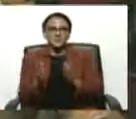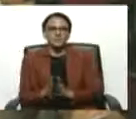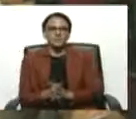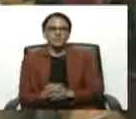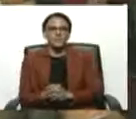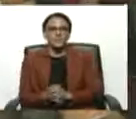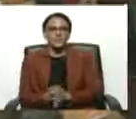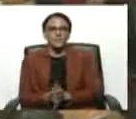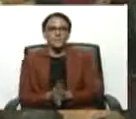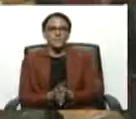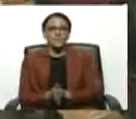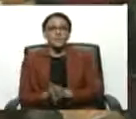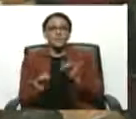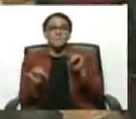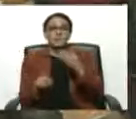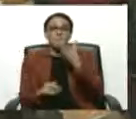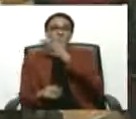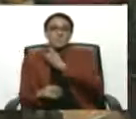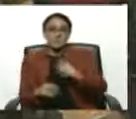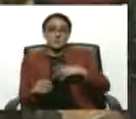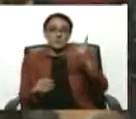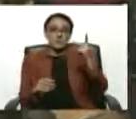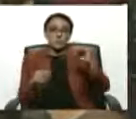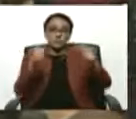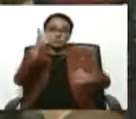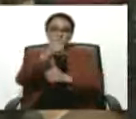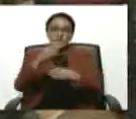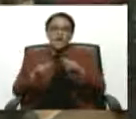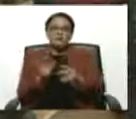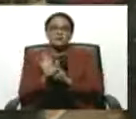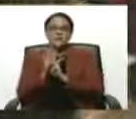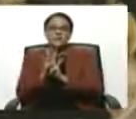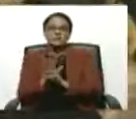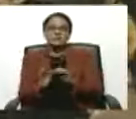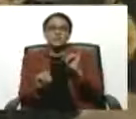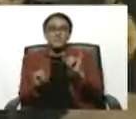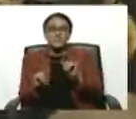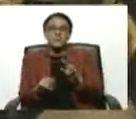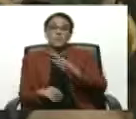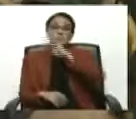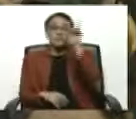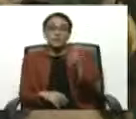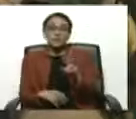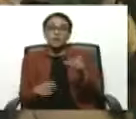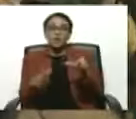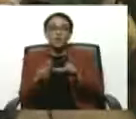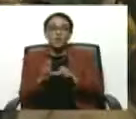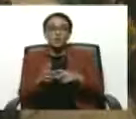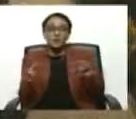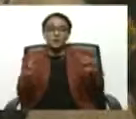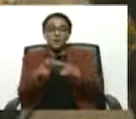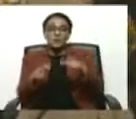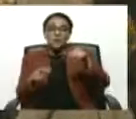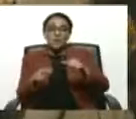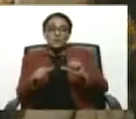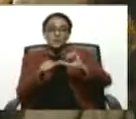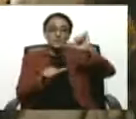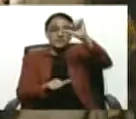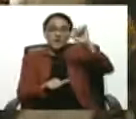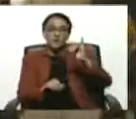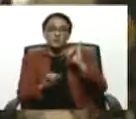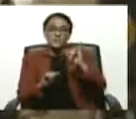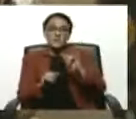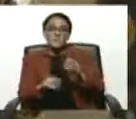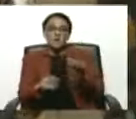de la República, doctora Desi Rodríguez, en representación de Venezuela, en la clausura de este Seminario Internacional de Desarrollo Económico 2024, compartiendo